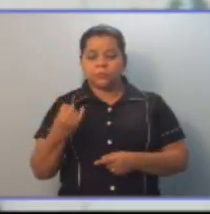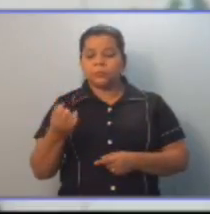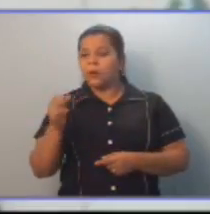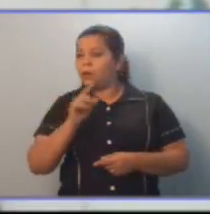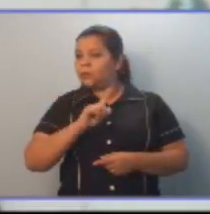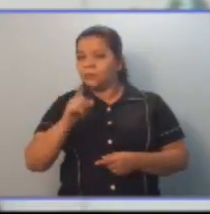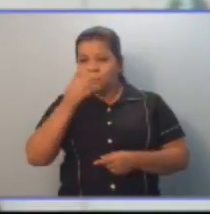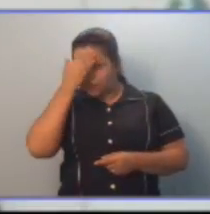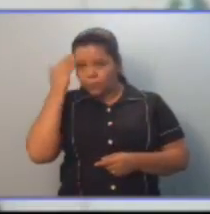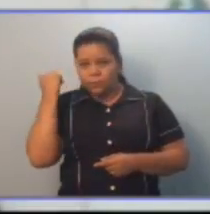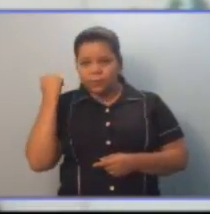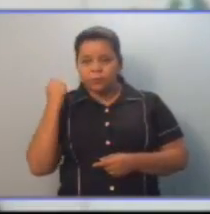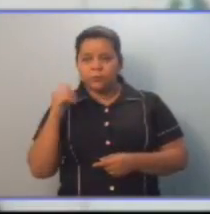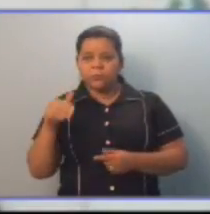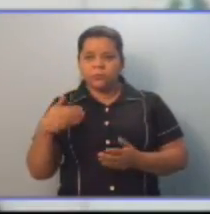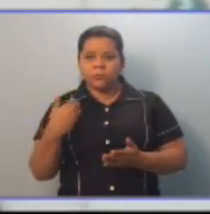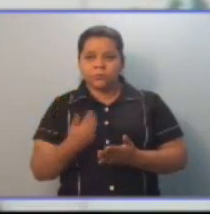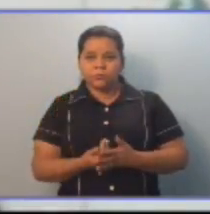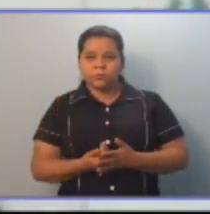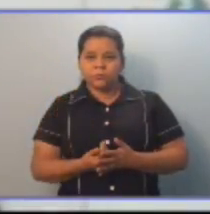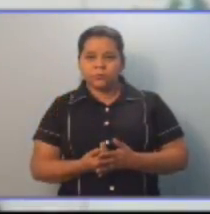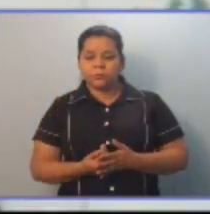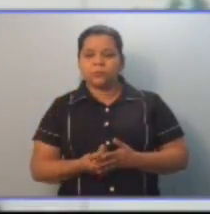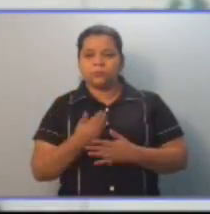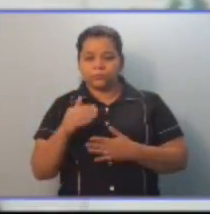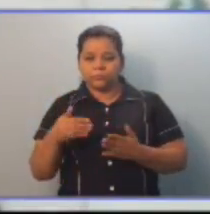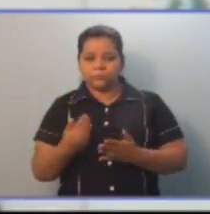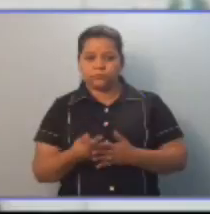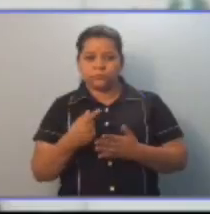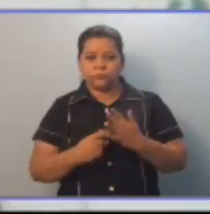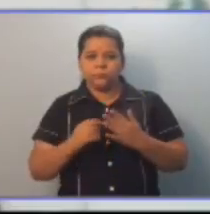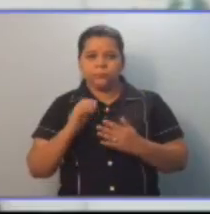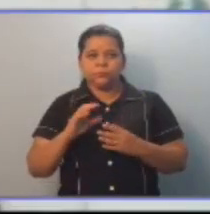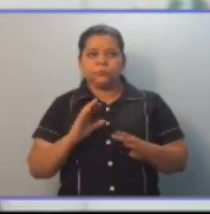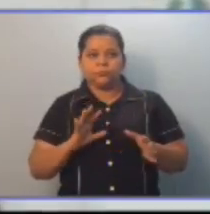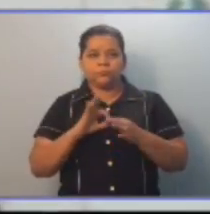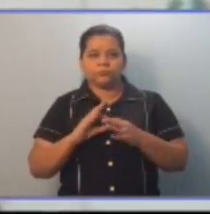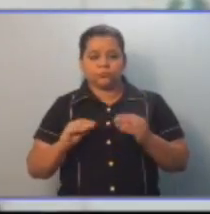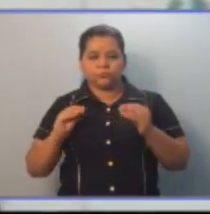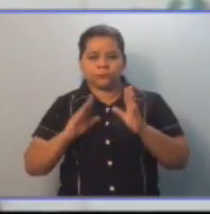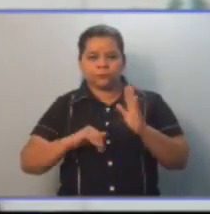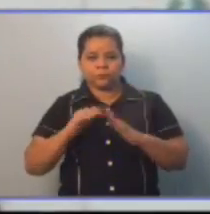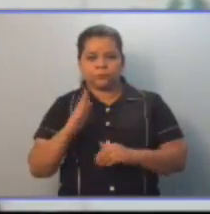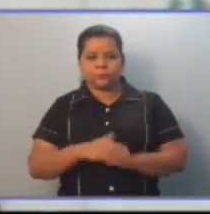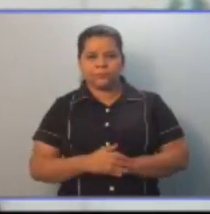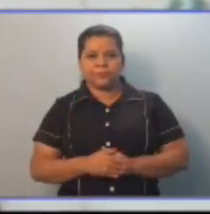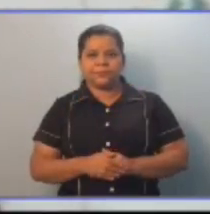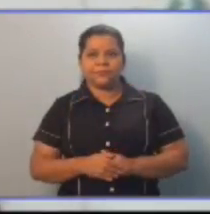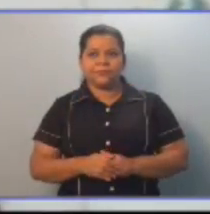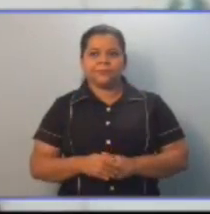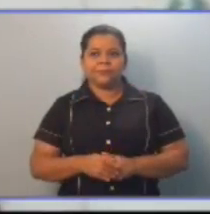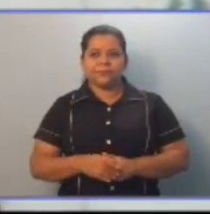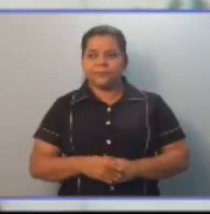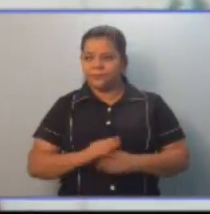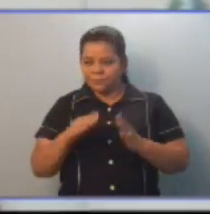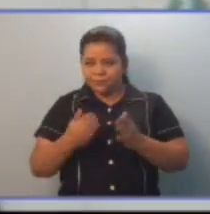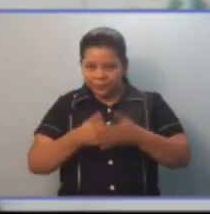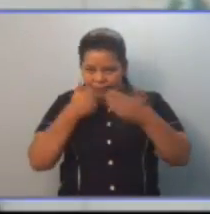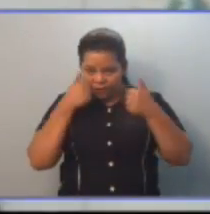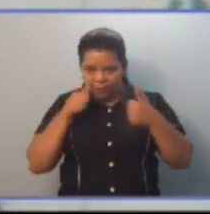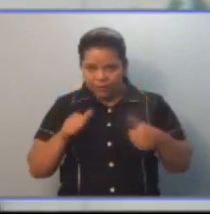olvidar que recibí mucha capacitación de Derecho Constitucional. Prácticamente un año de los que pasé en la Sala de lo Constitucional estuve